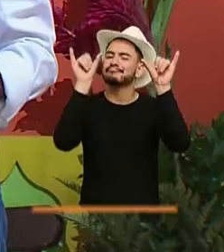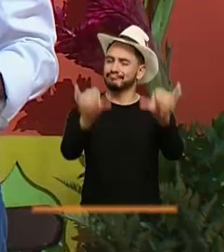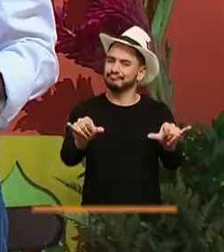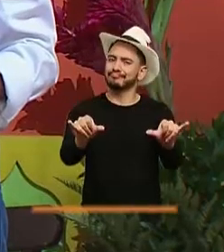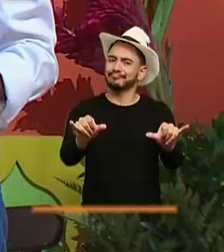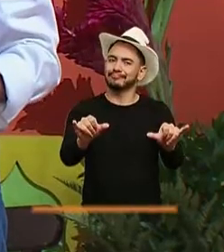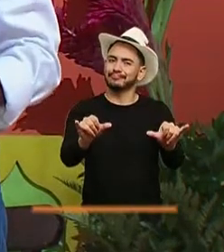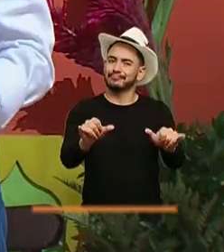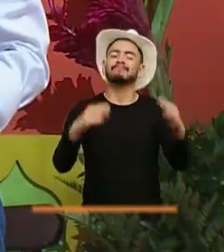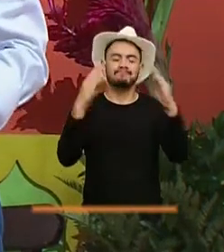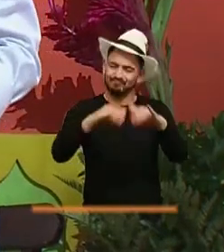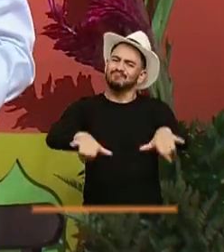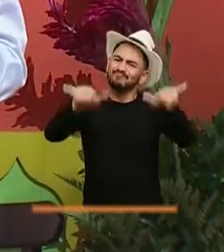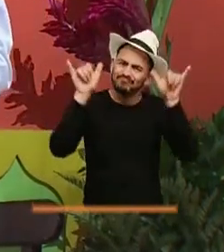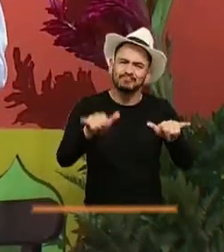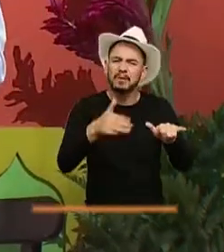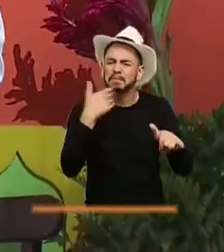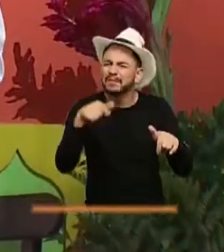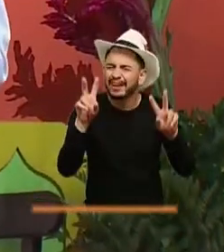mejor quedarse en casa.